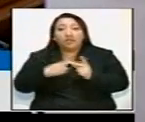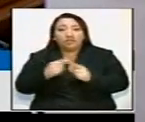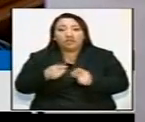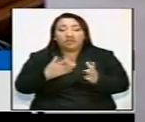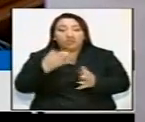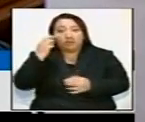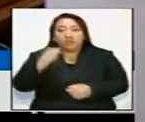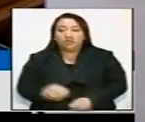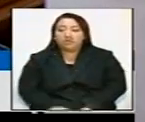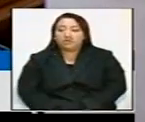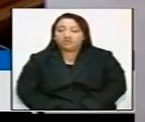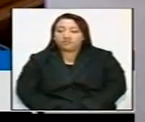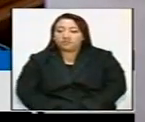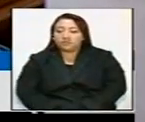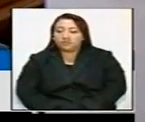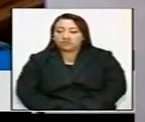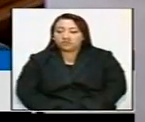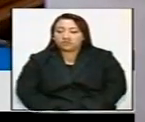están